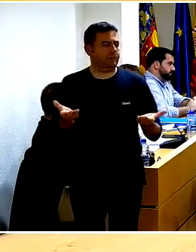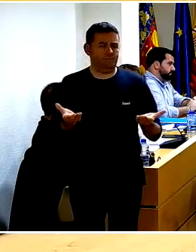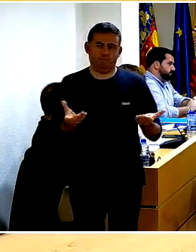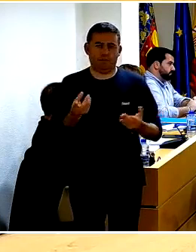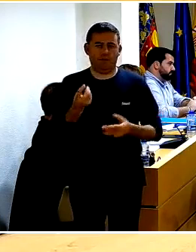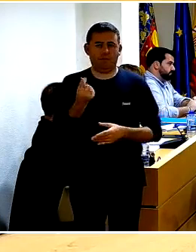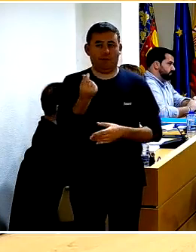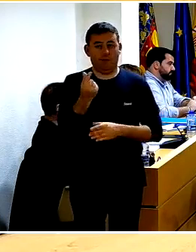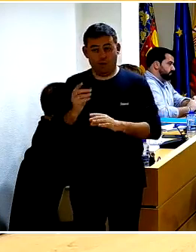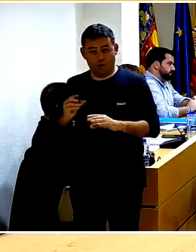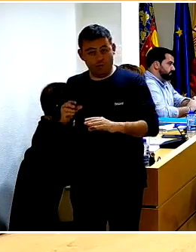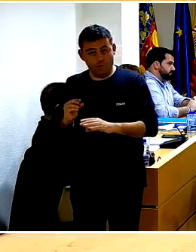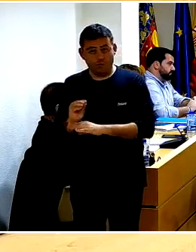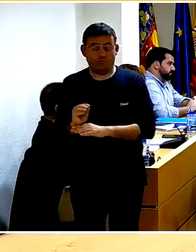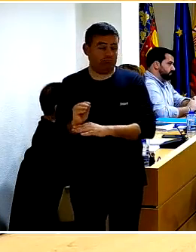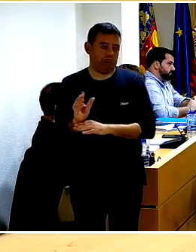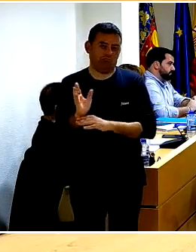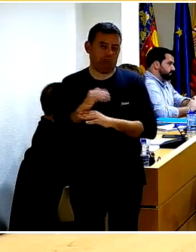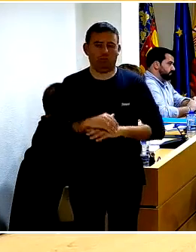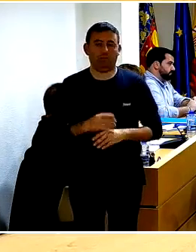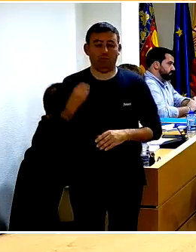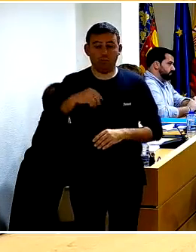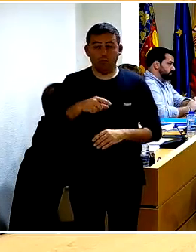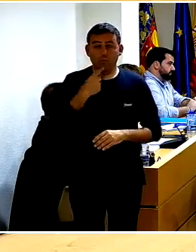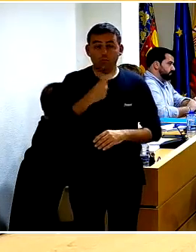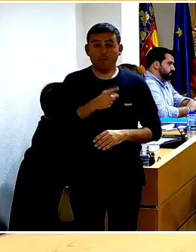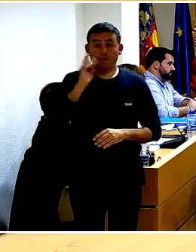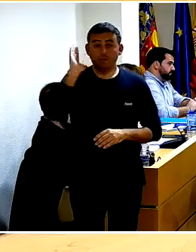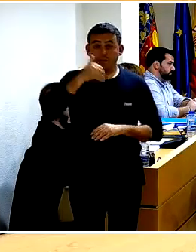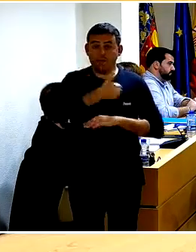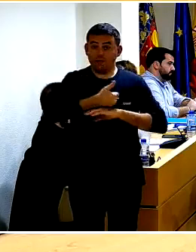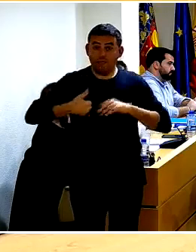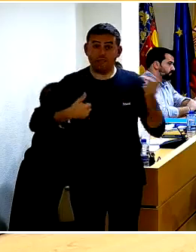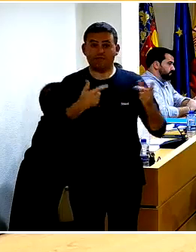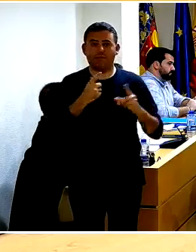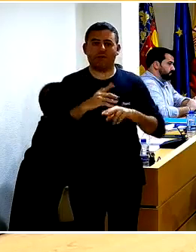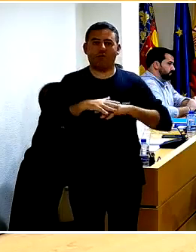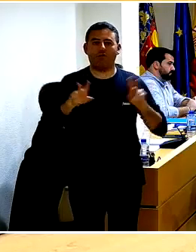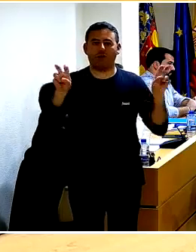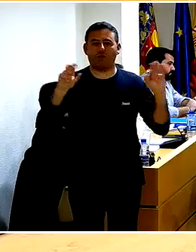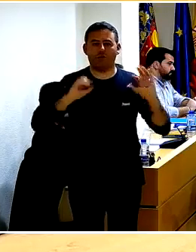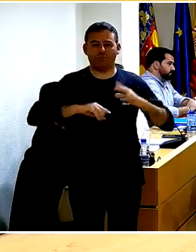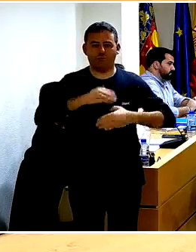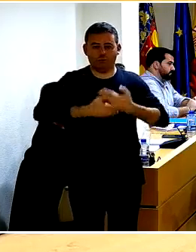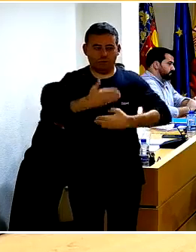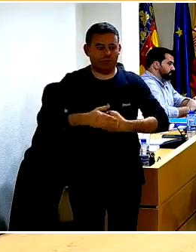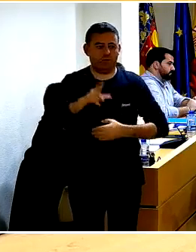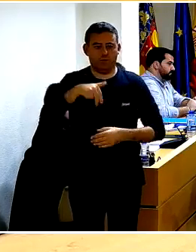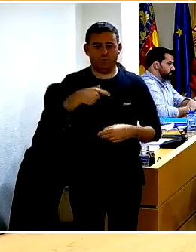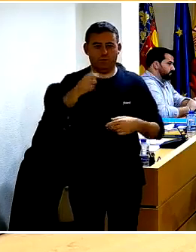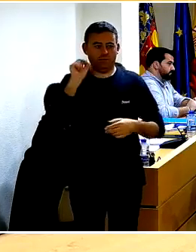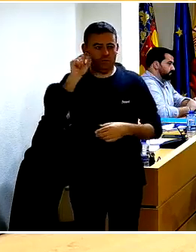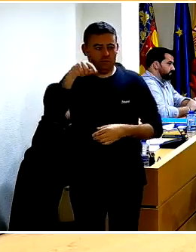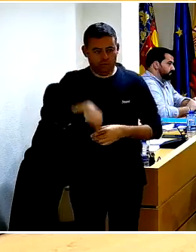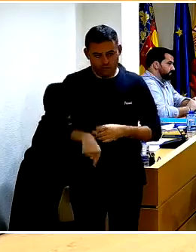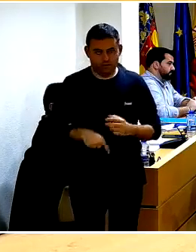gobierno progresista, la Generalitat, y un gobierno falsamente progresista aquí. Nos damos cuenta que ni la Generalitat ha sido capaz de invertir en Paiporta lo mismo que hacían